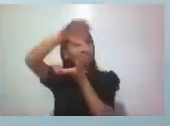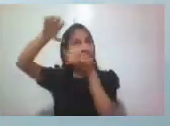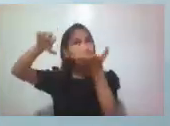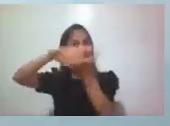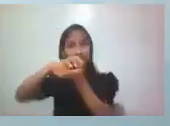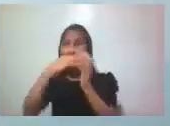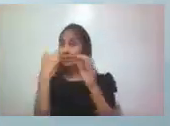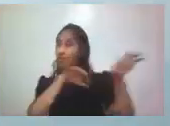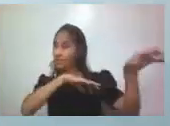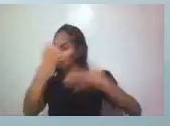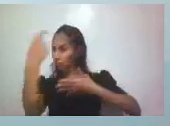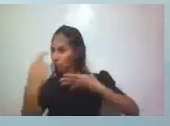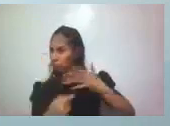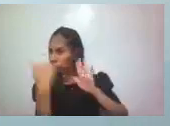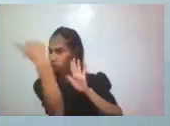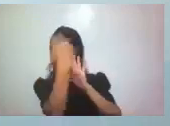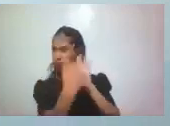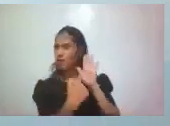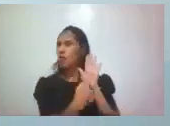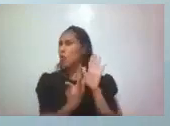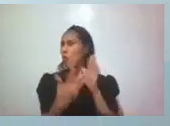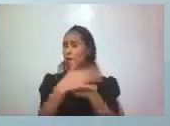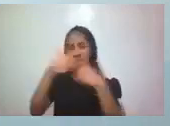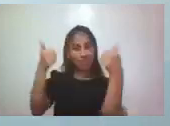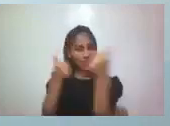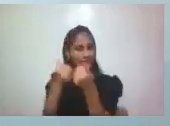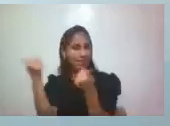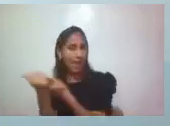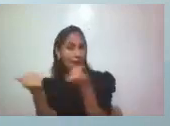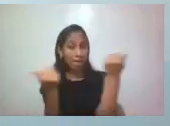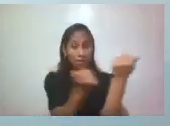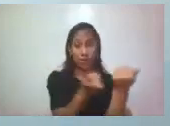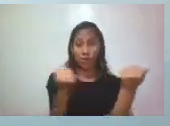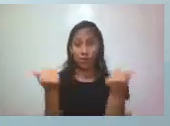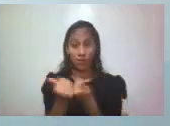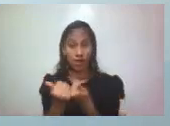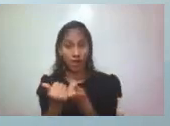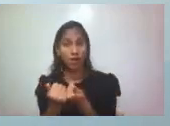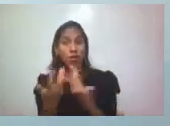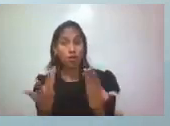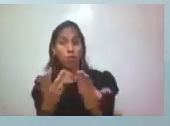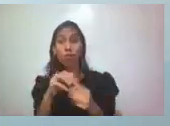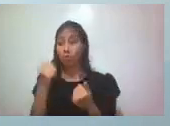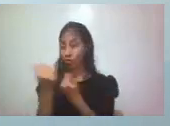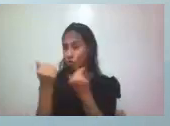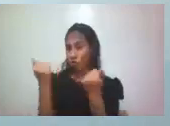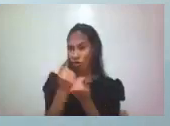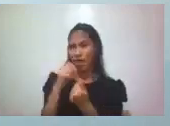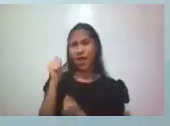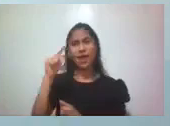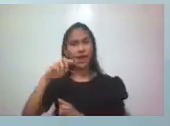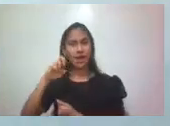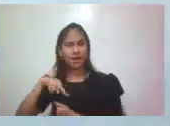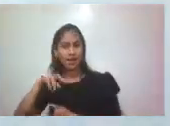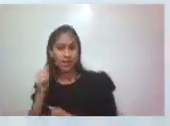llevan a cabo con el apoyo de la Cooperación Alemana para el Desarrollo implementada por la GIZ.